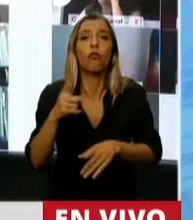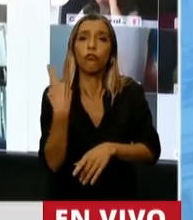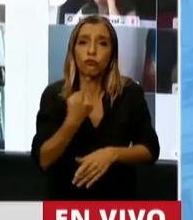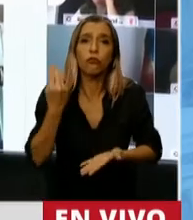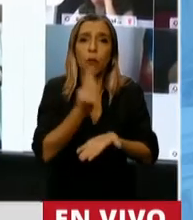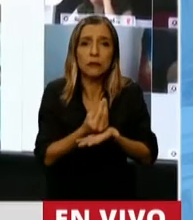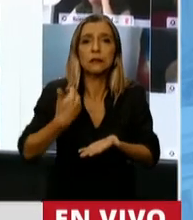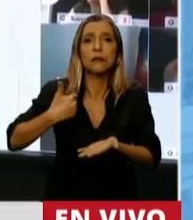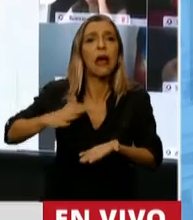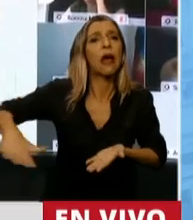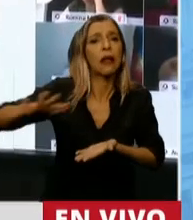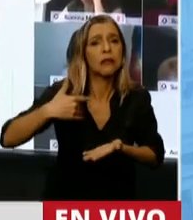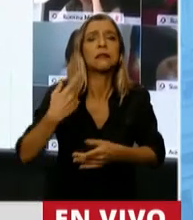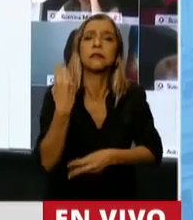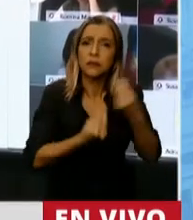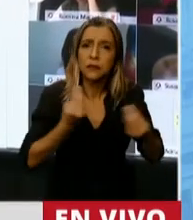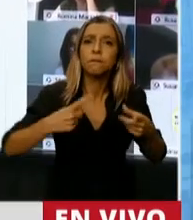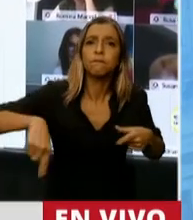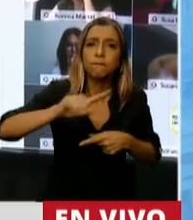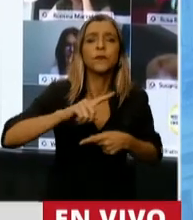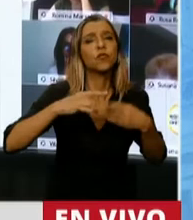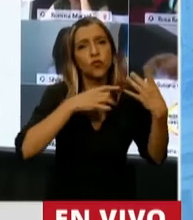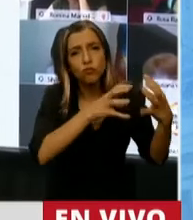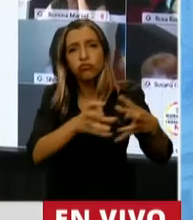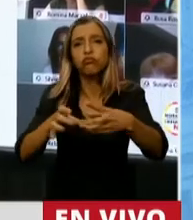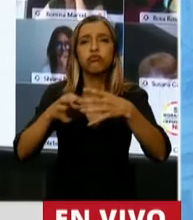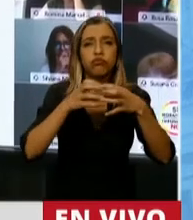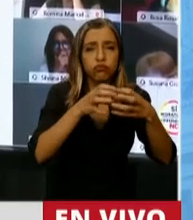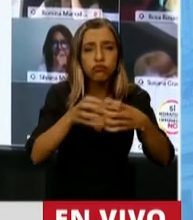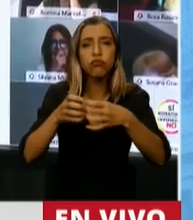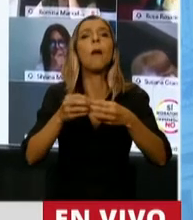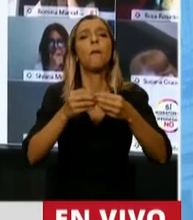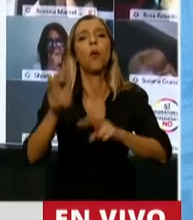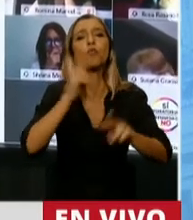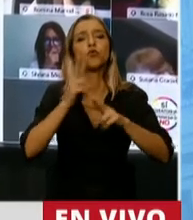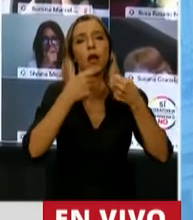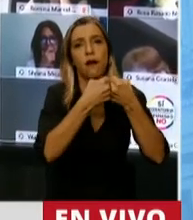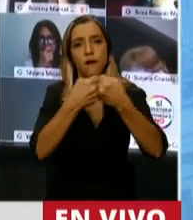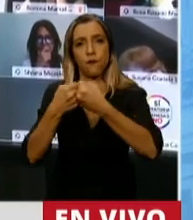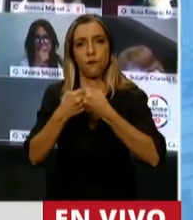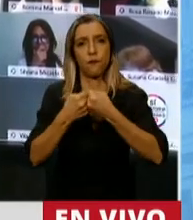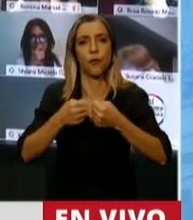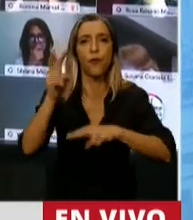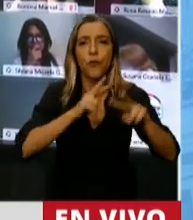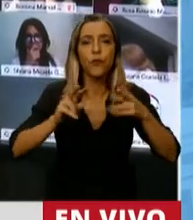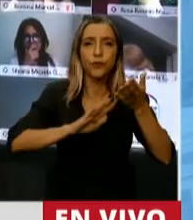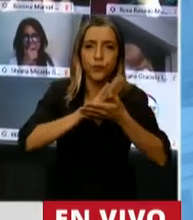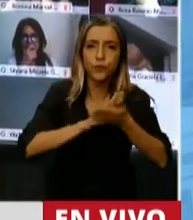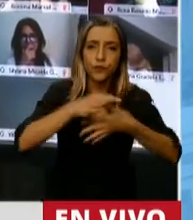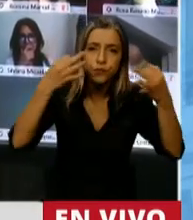nación argentina. Y tenemos que generar consenso. Esa es nuestra deuda. Esa es nuestra deuda como clase